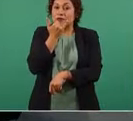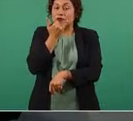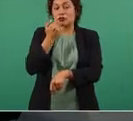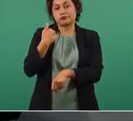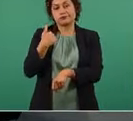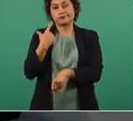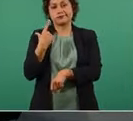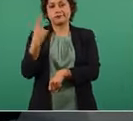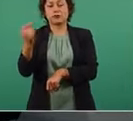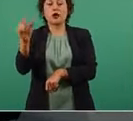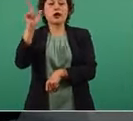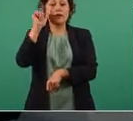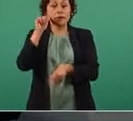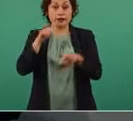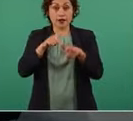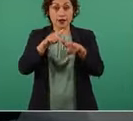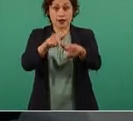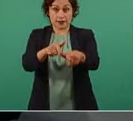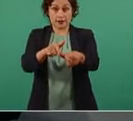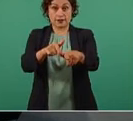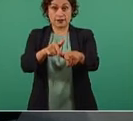seguimos, continuamos.